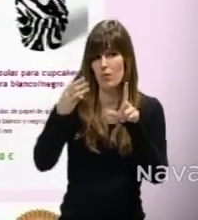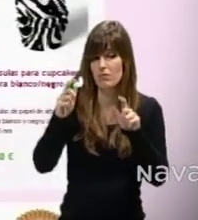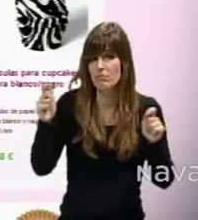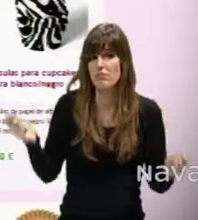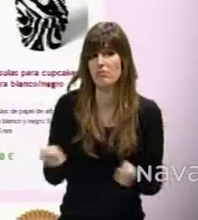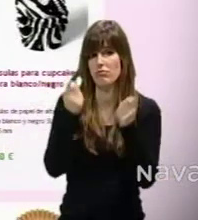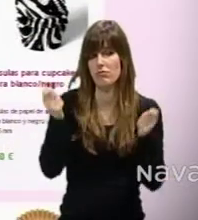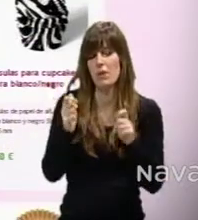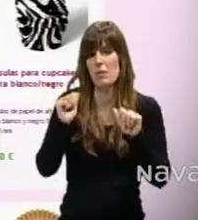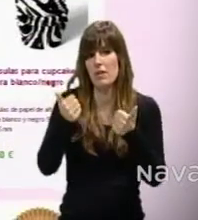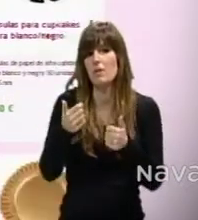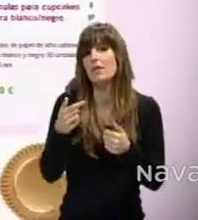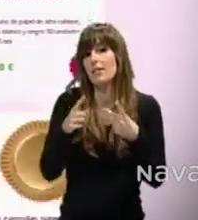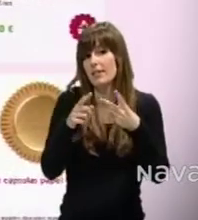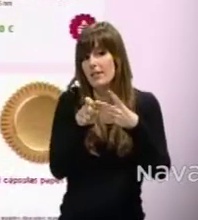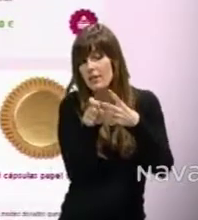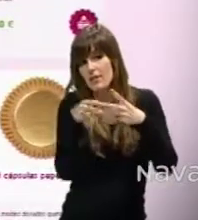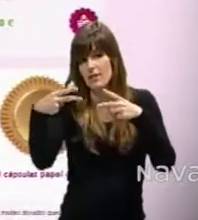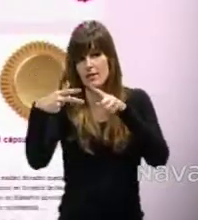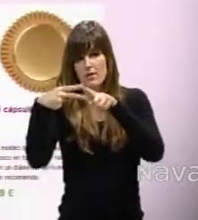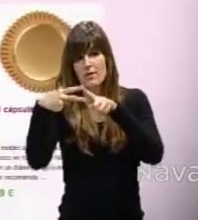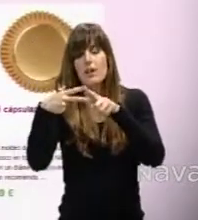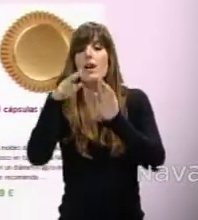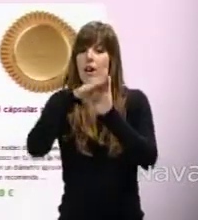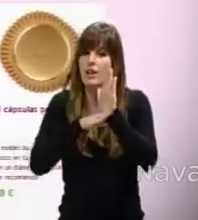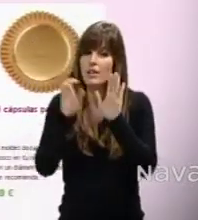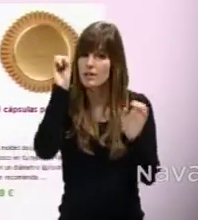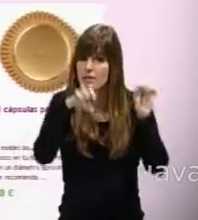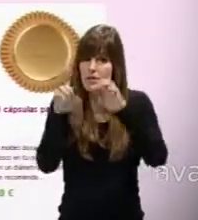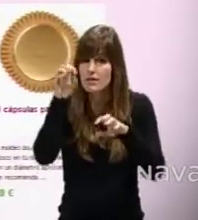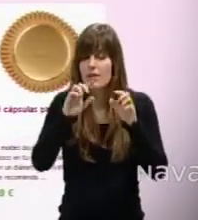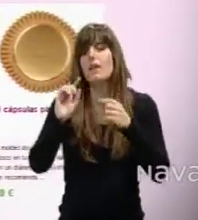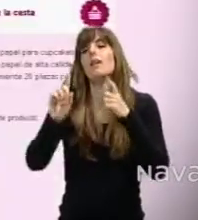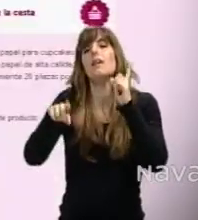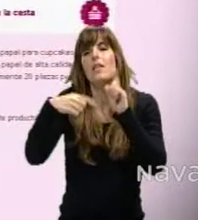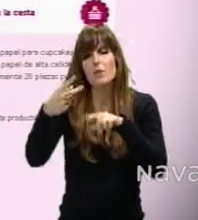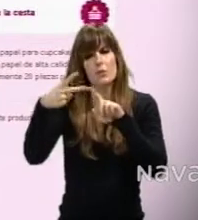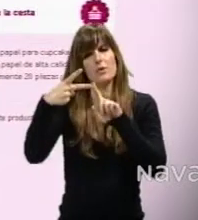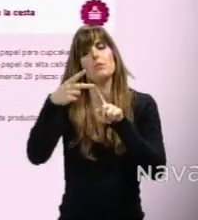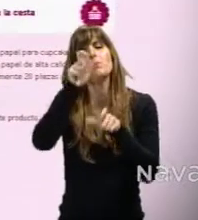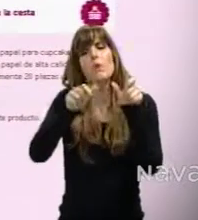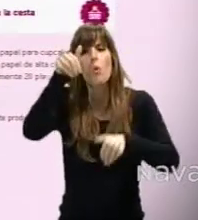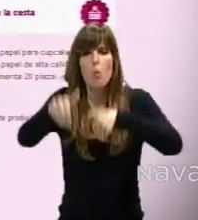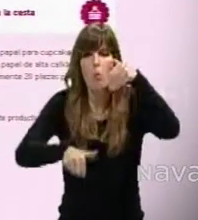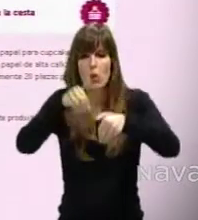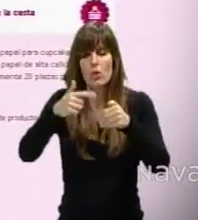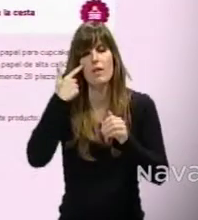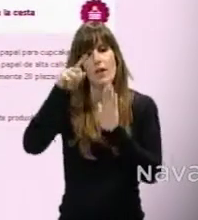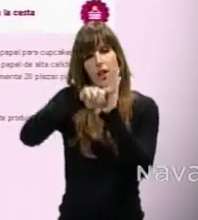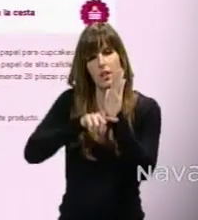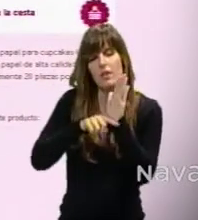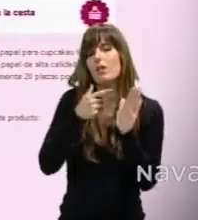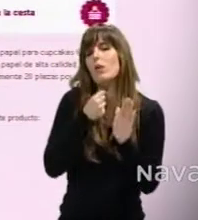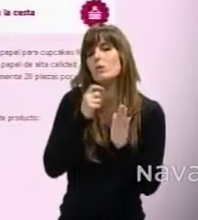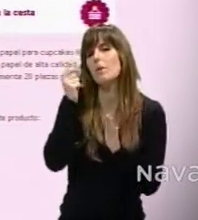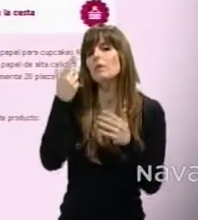segunda parte del proyecto la lanzaremos en breve, que ya es votación popular de las recetas, con premios. Bueno, ahora, de momento, el que colga una receta tiene cinco